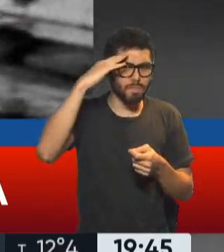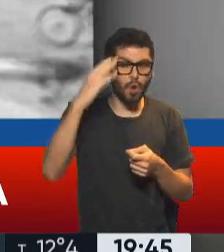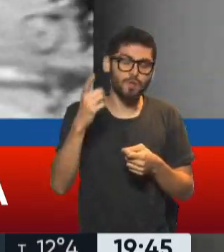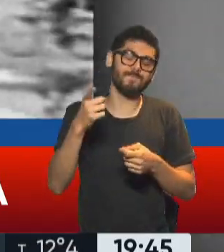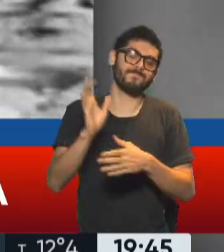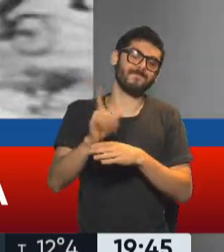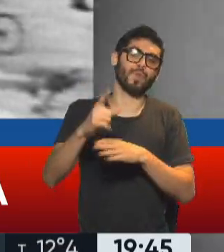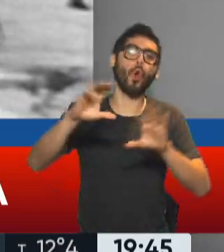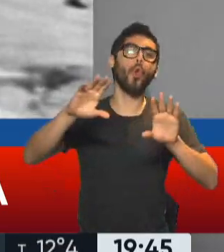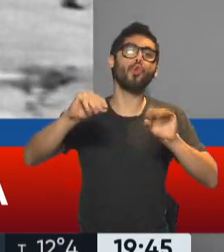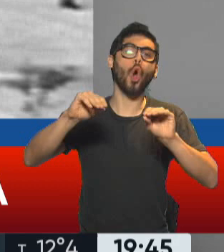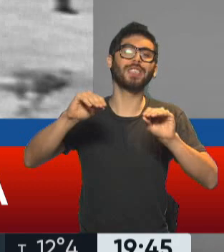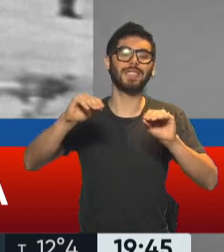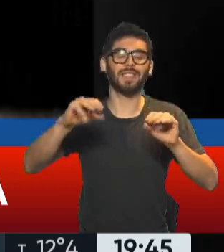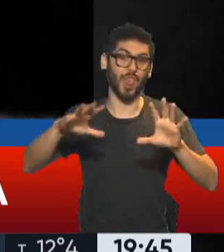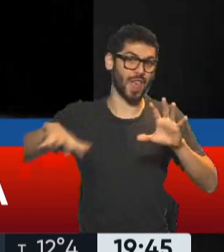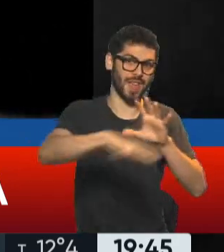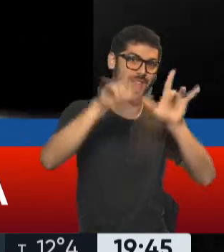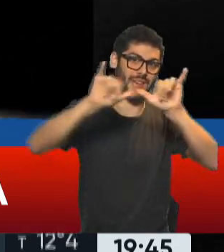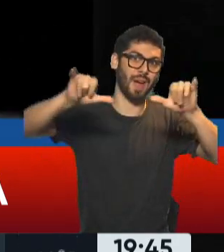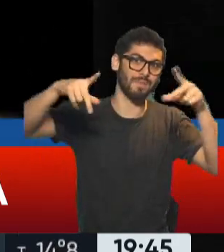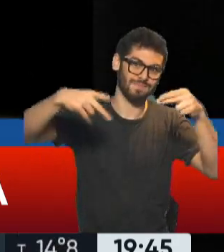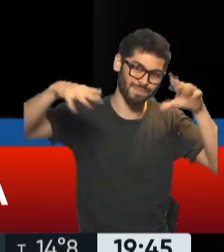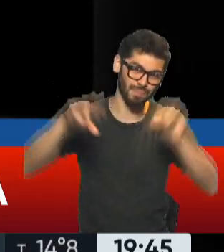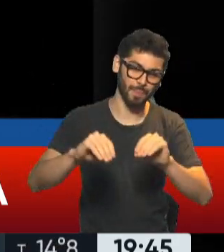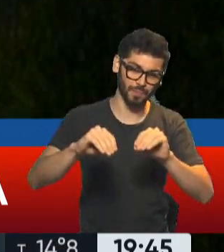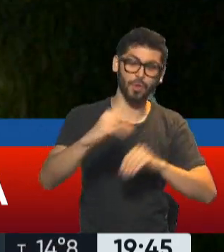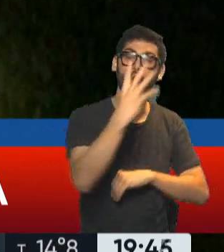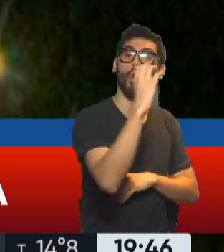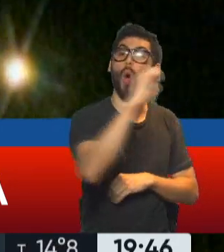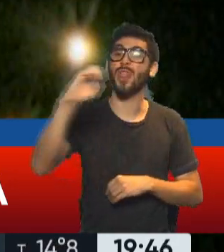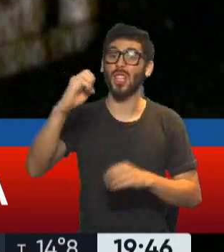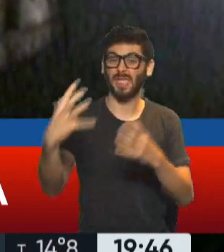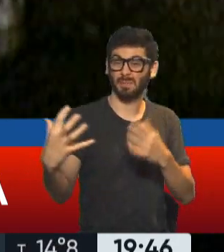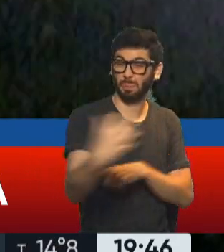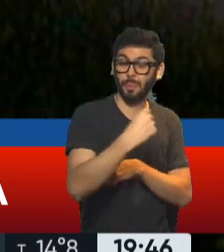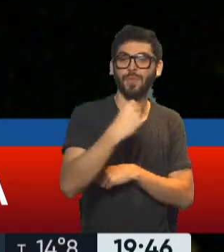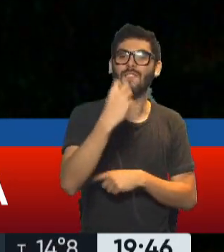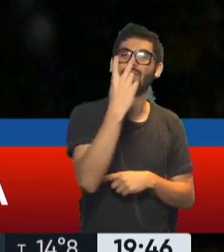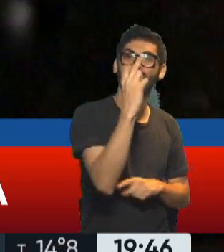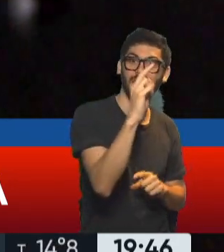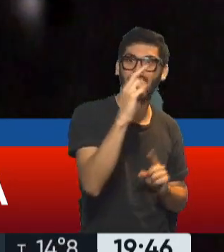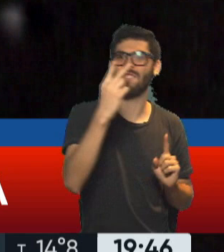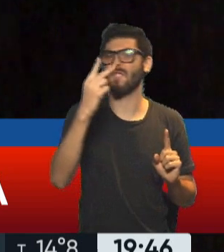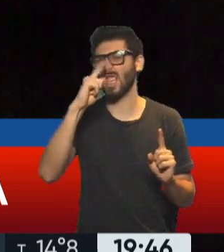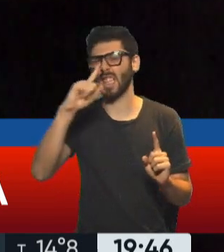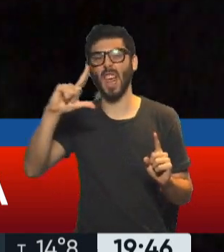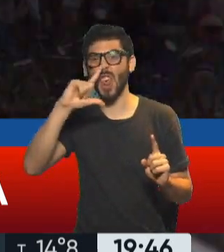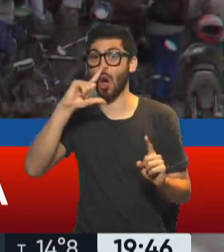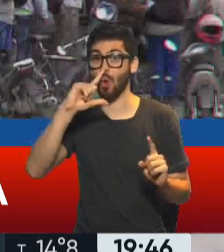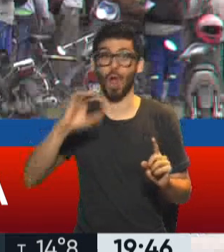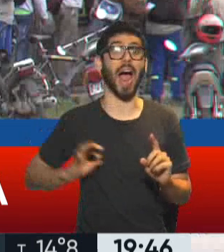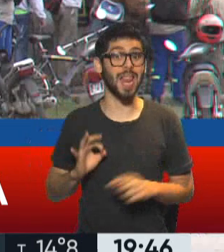noche del apagón. De los 400 secuestrados entre el 20 y 27 de julio de